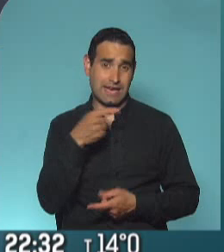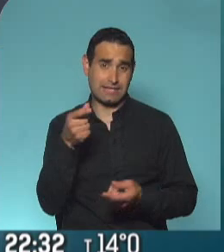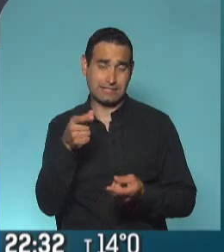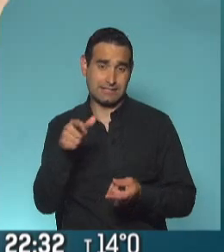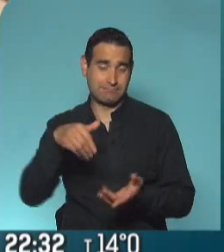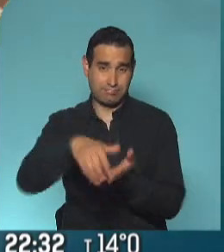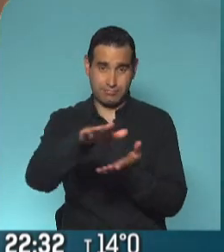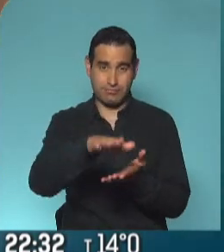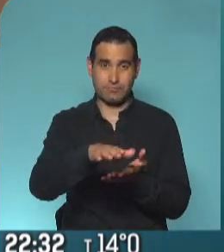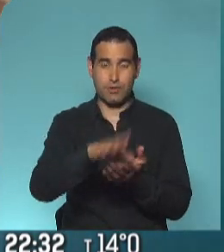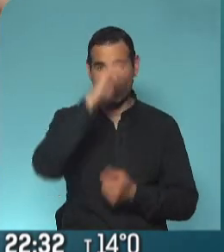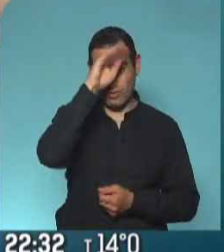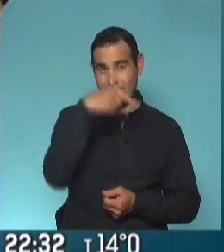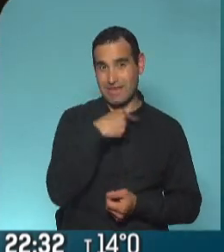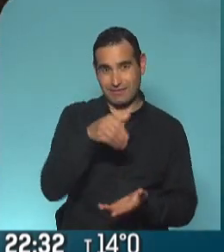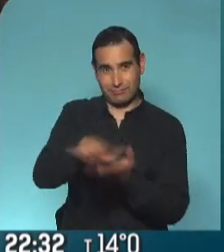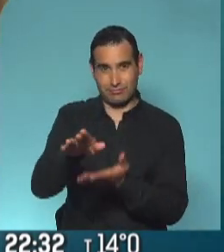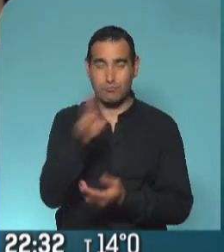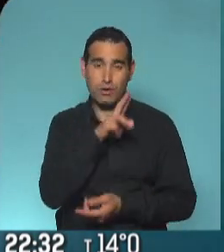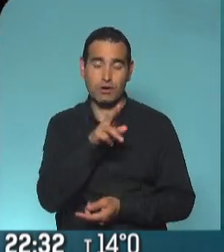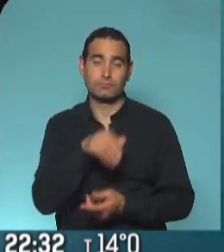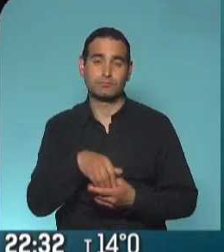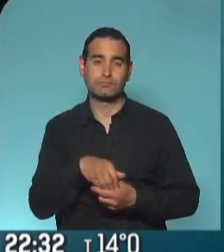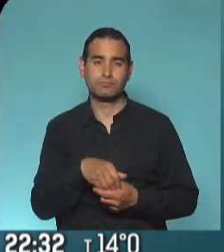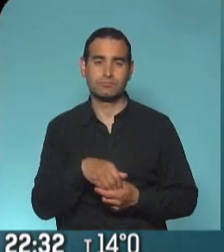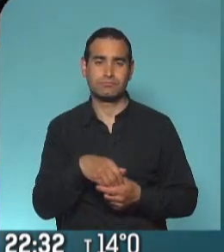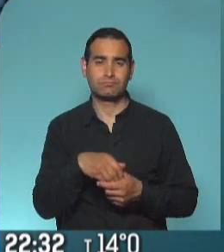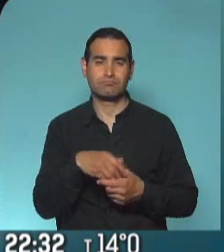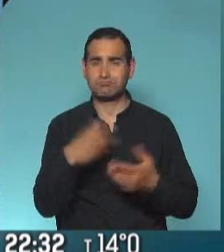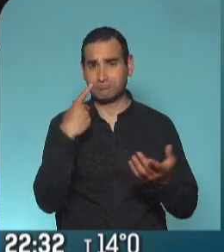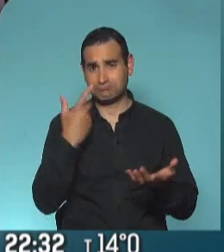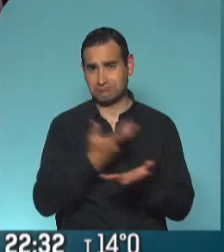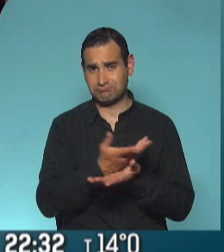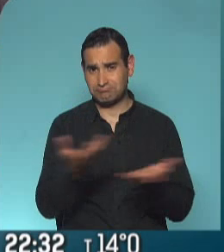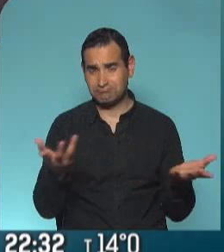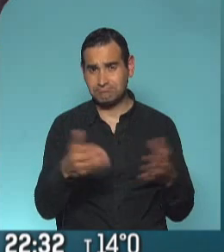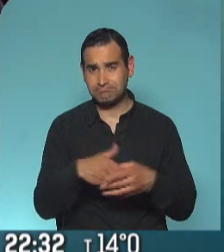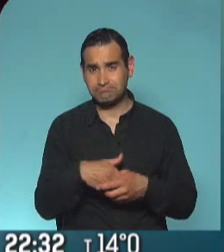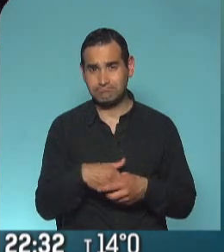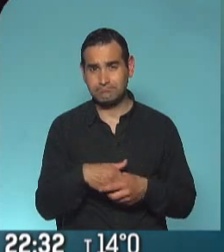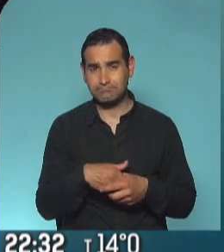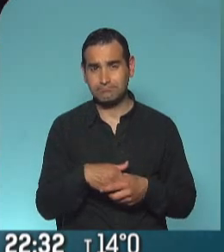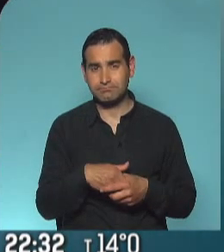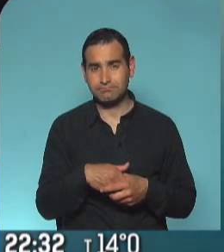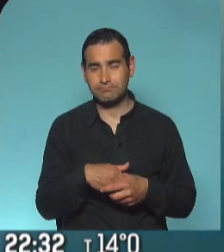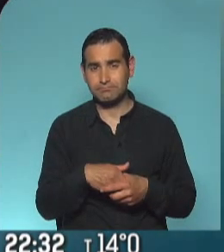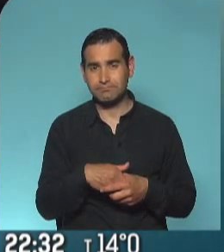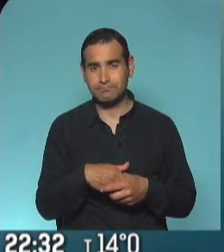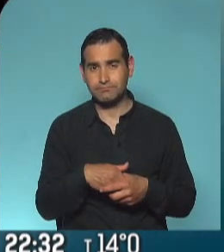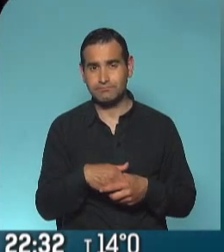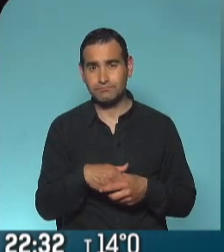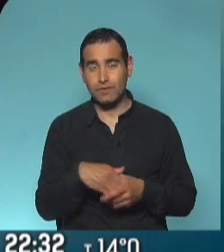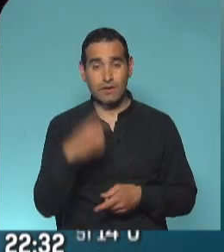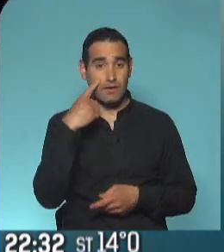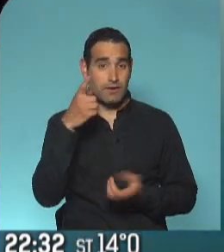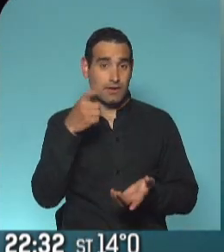así nomás por Donald Trump, porque Giuliani se lo pide. Todo está sobre la mesa. De los impeachment